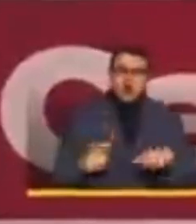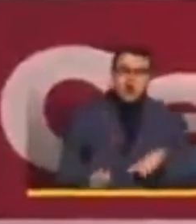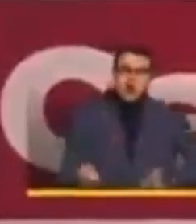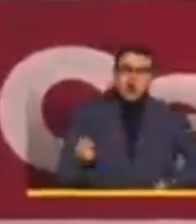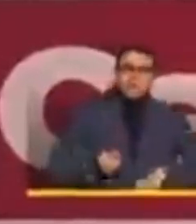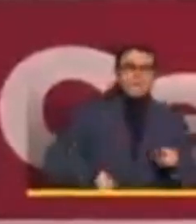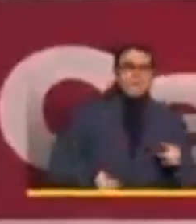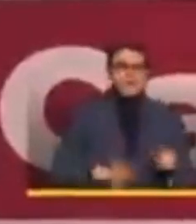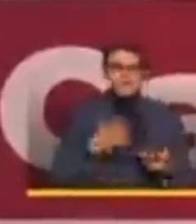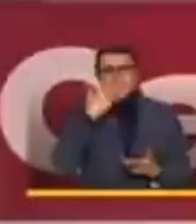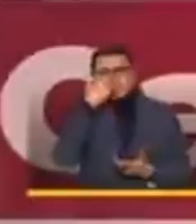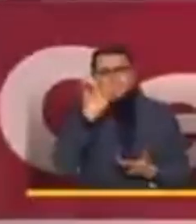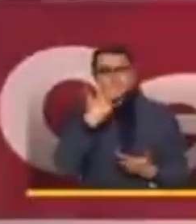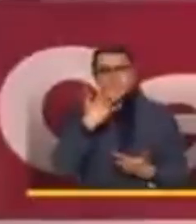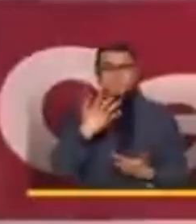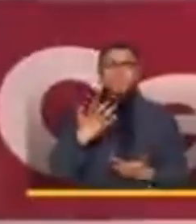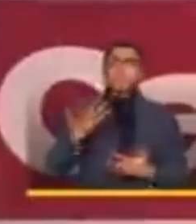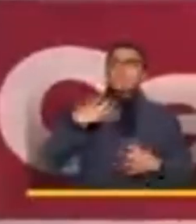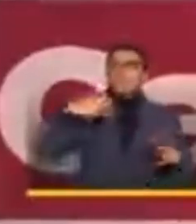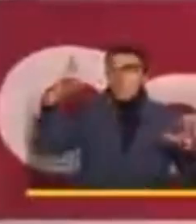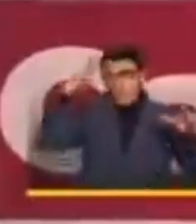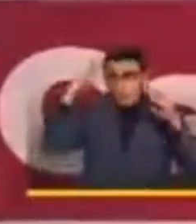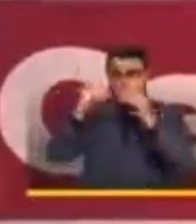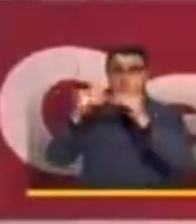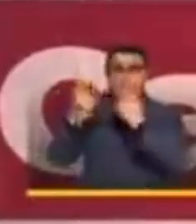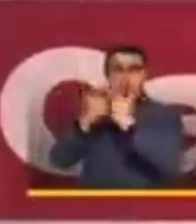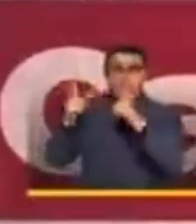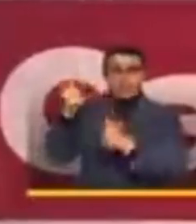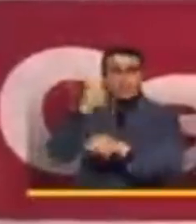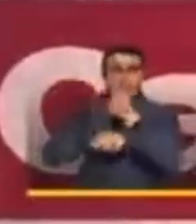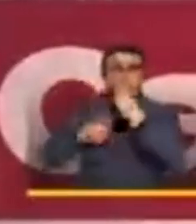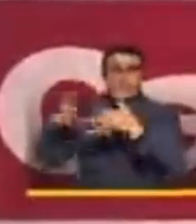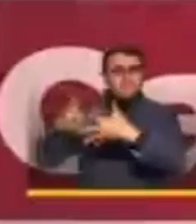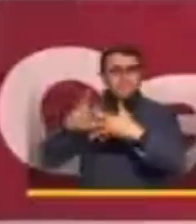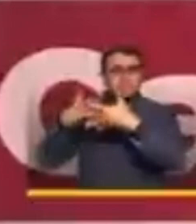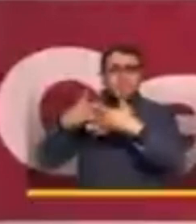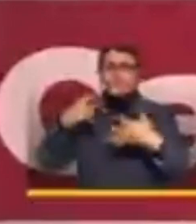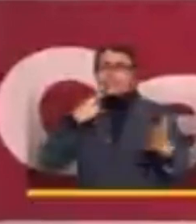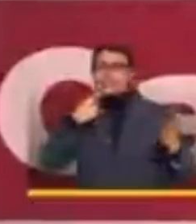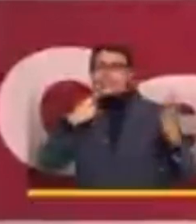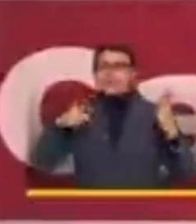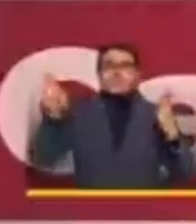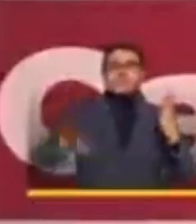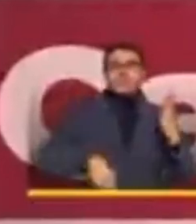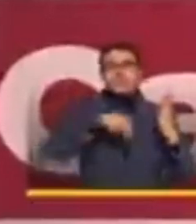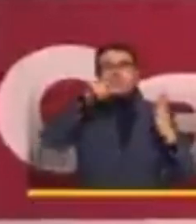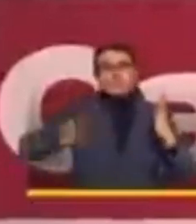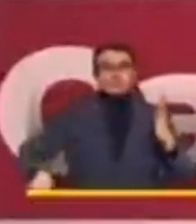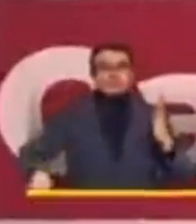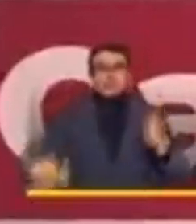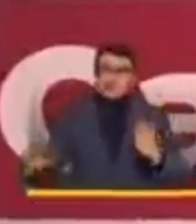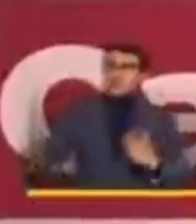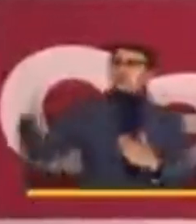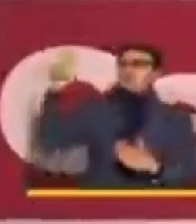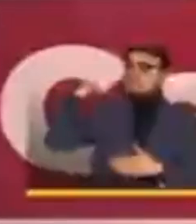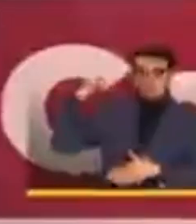me lo prohíbe el Tratado de Libre Comercio con los Estados Unidos, que firmaron hace unos años.